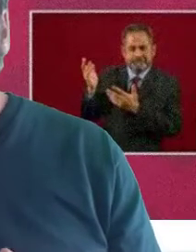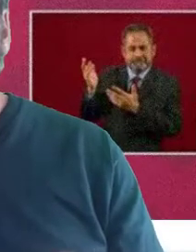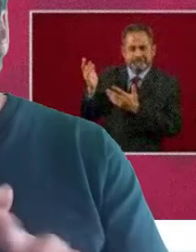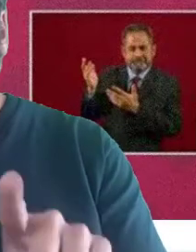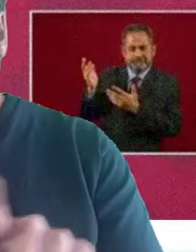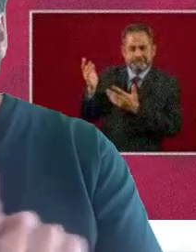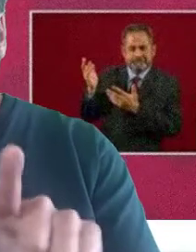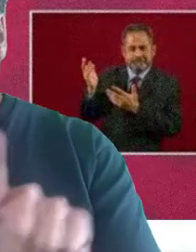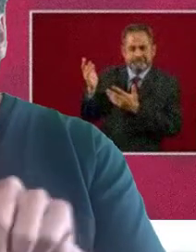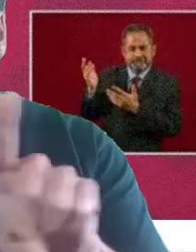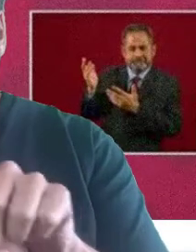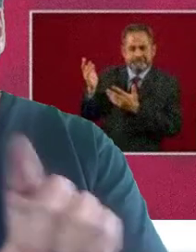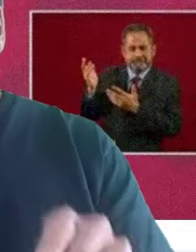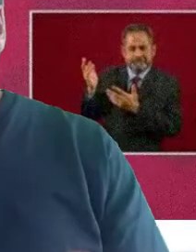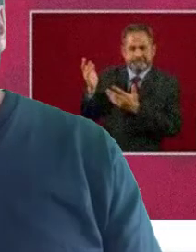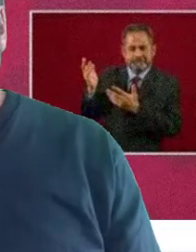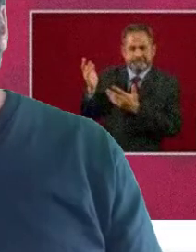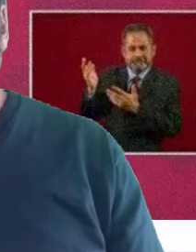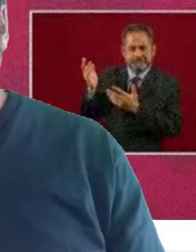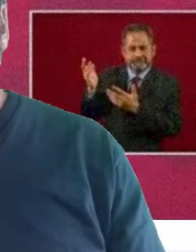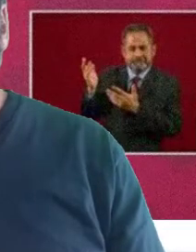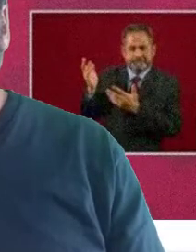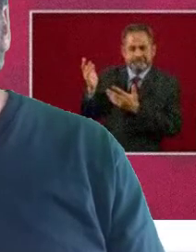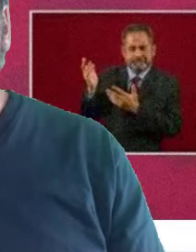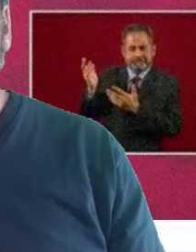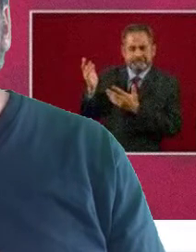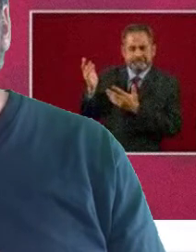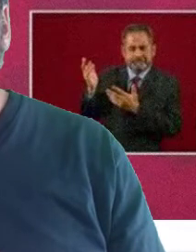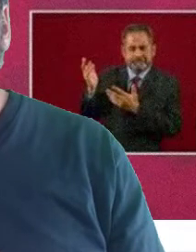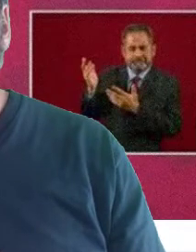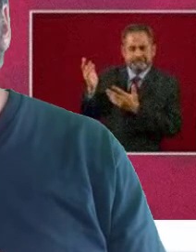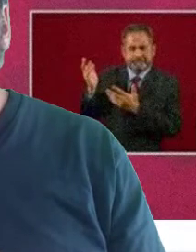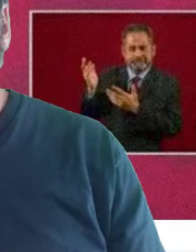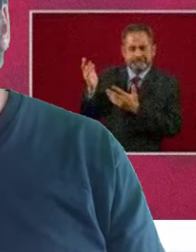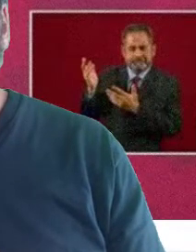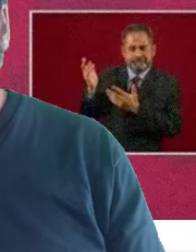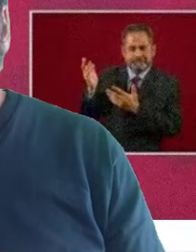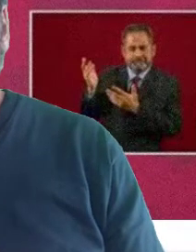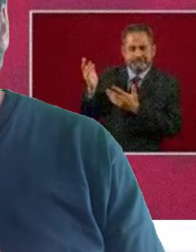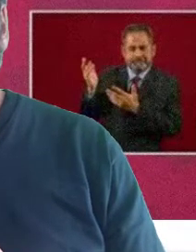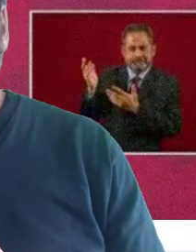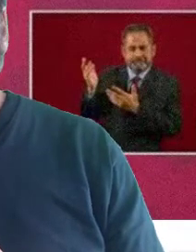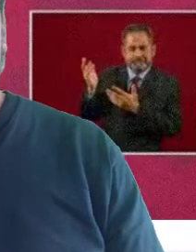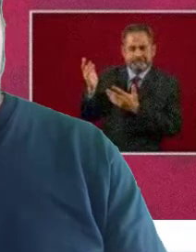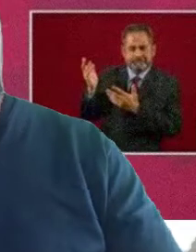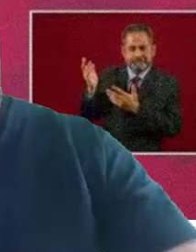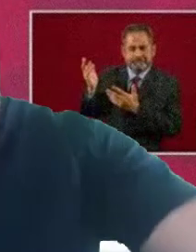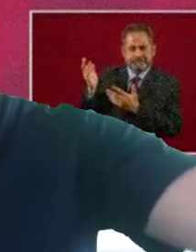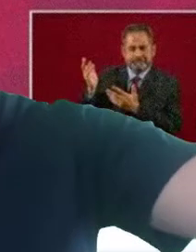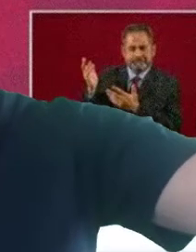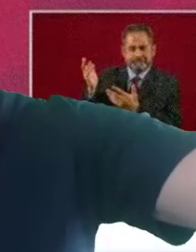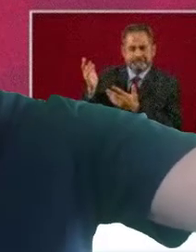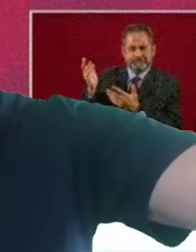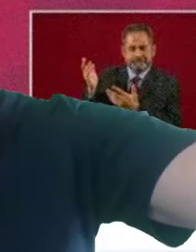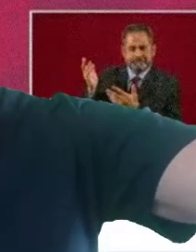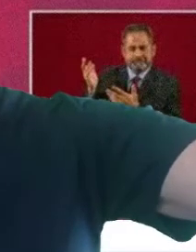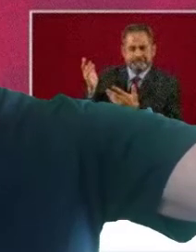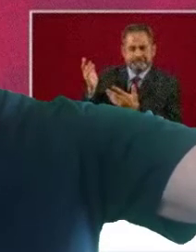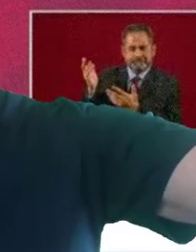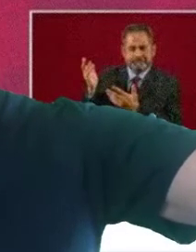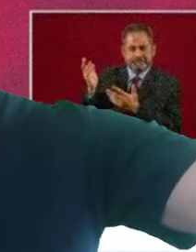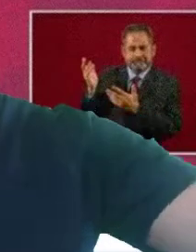esté unido a esos grupos que tanto daño nos hicieron méxico y que además